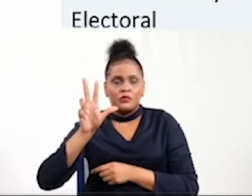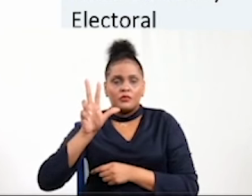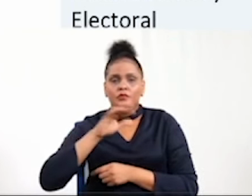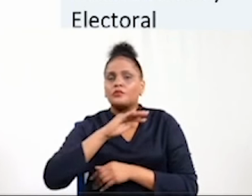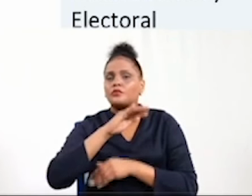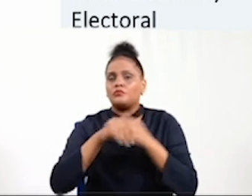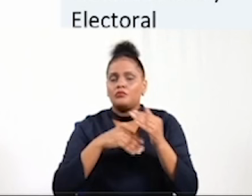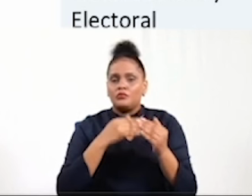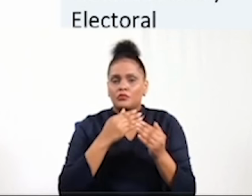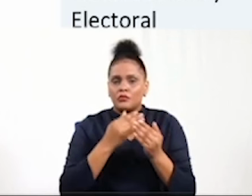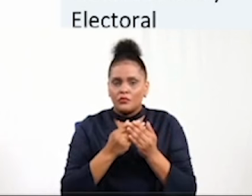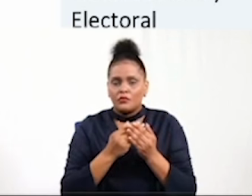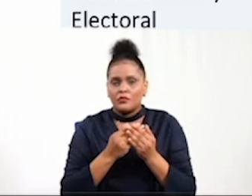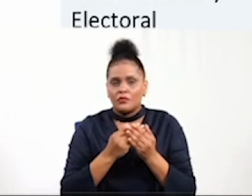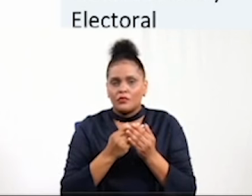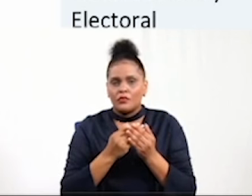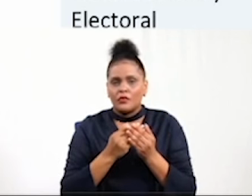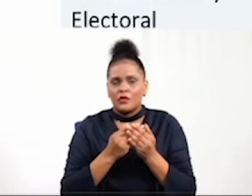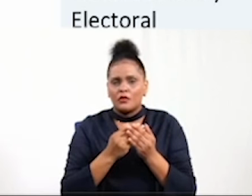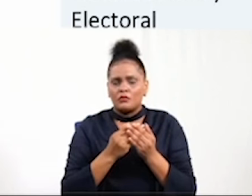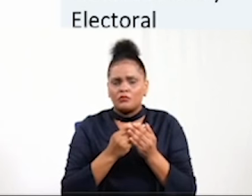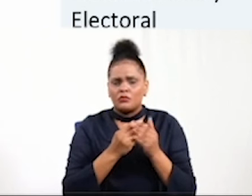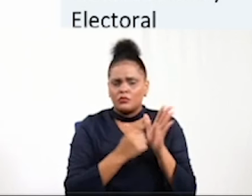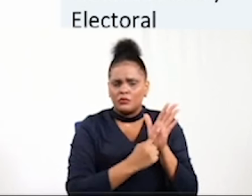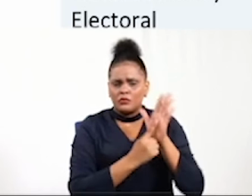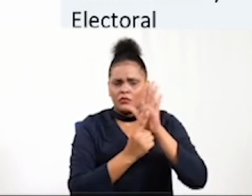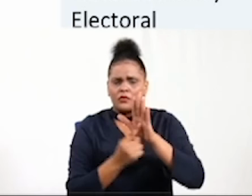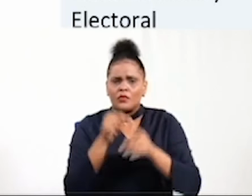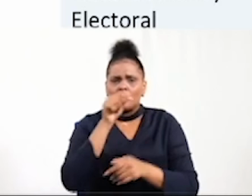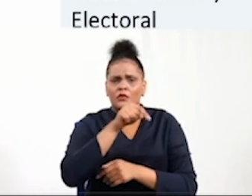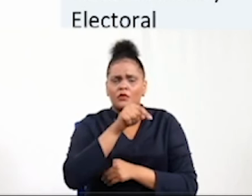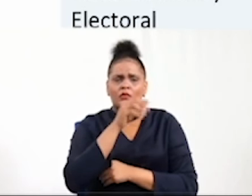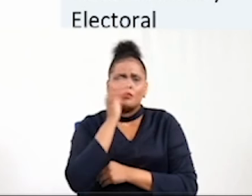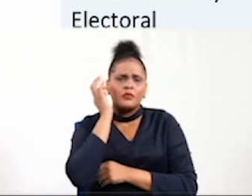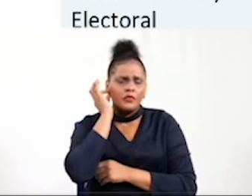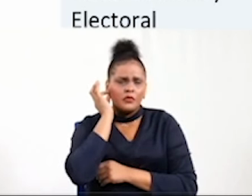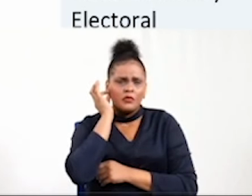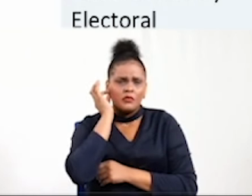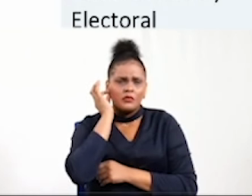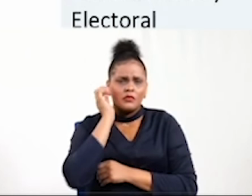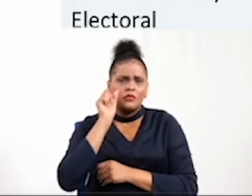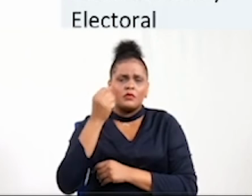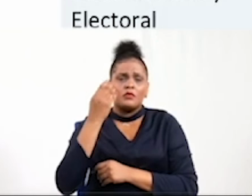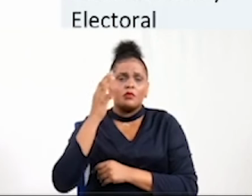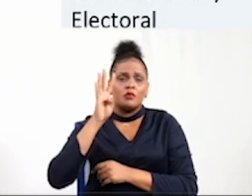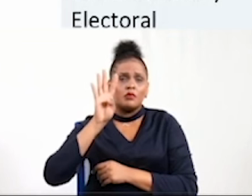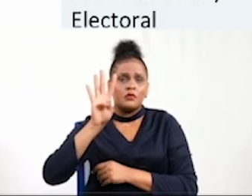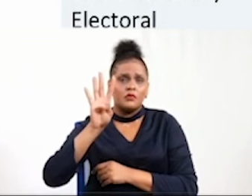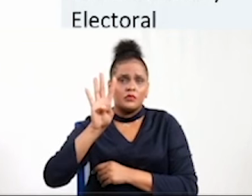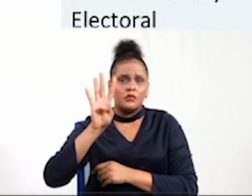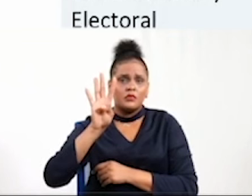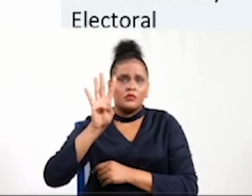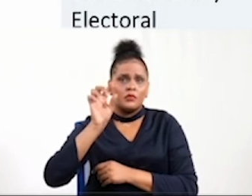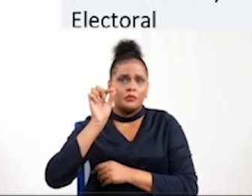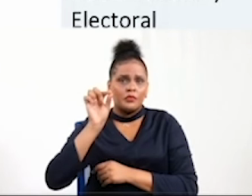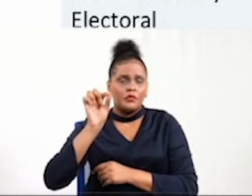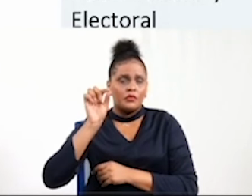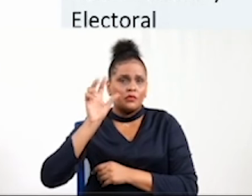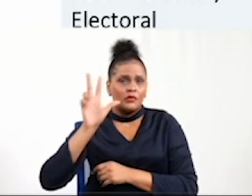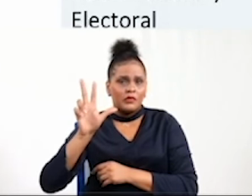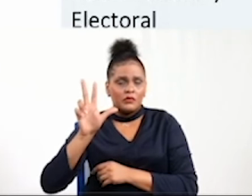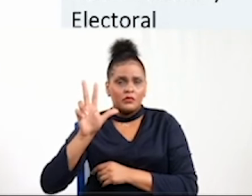el resultado de una escasa presencia de mujeres en el gabinete ministerial 14.3 en ese momento